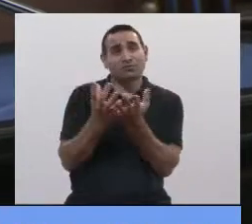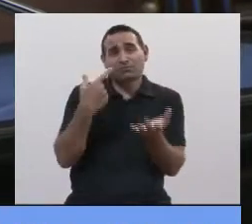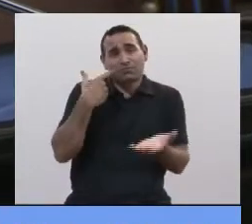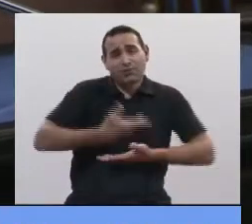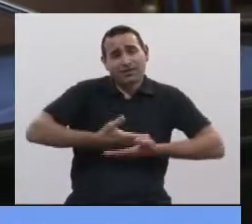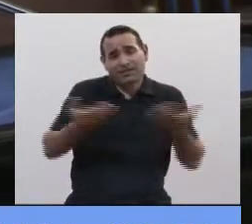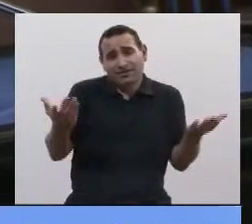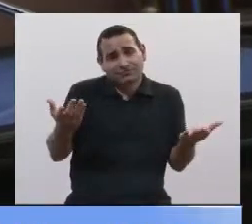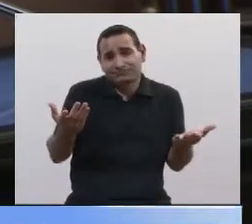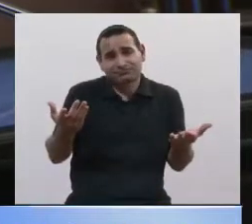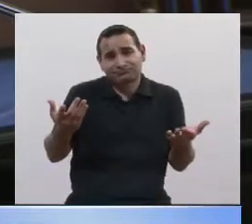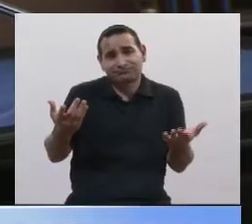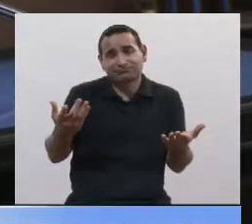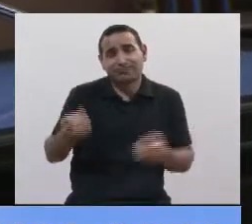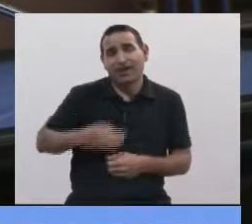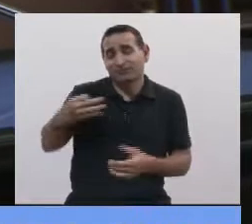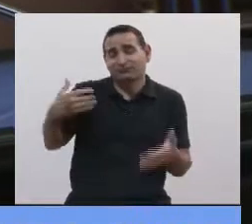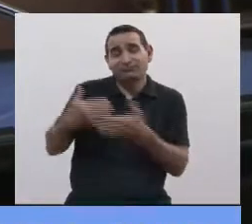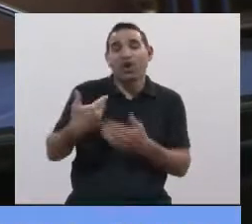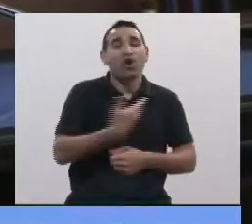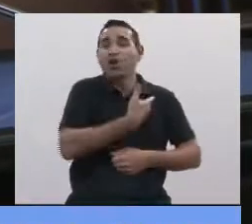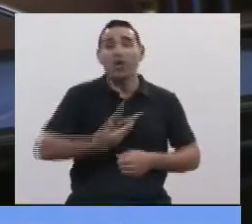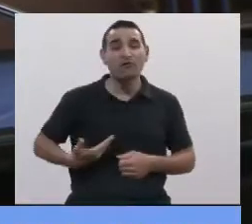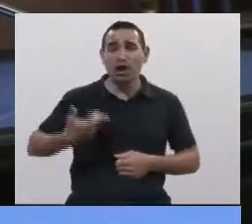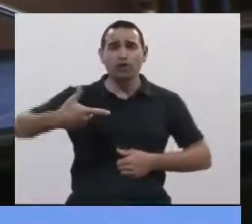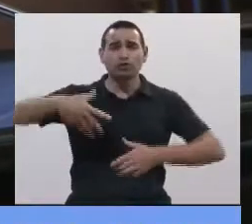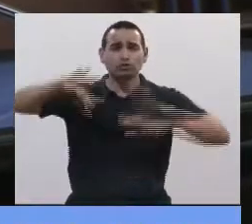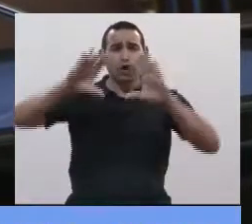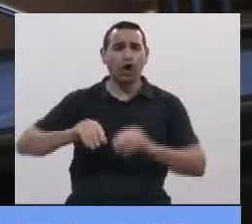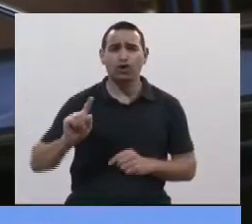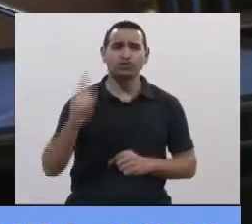demostrado que el Estado no puede hacer todo.